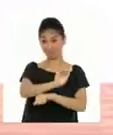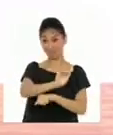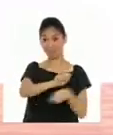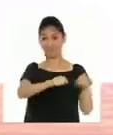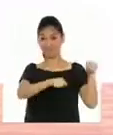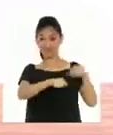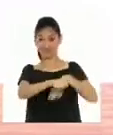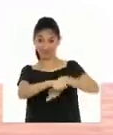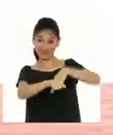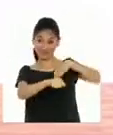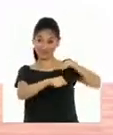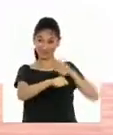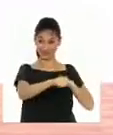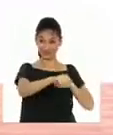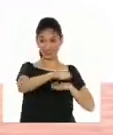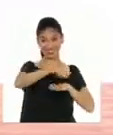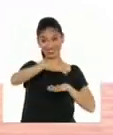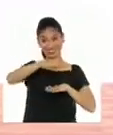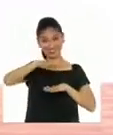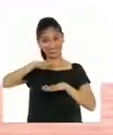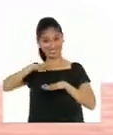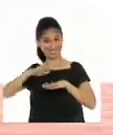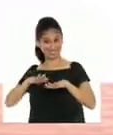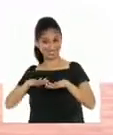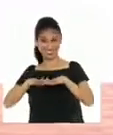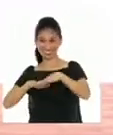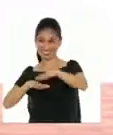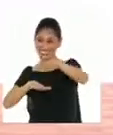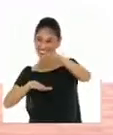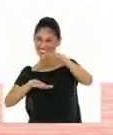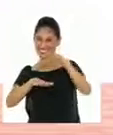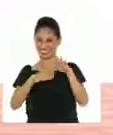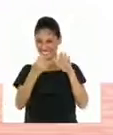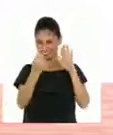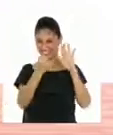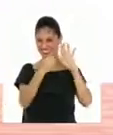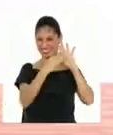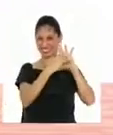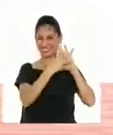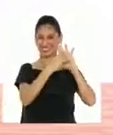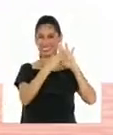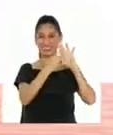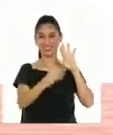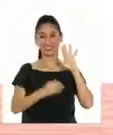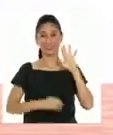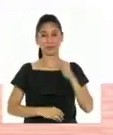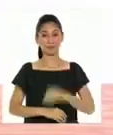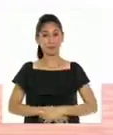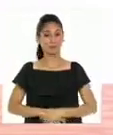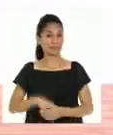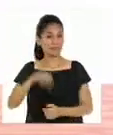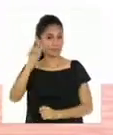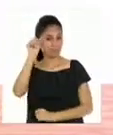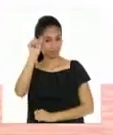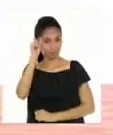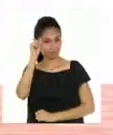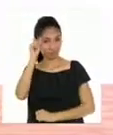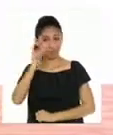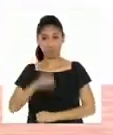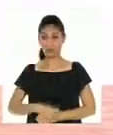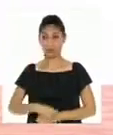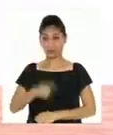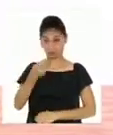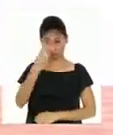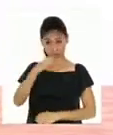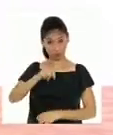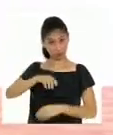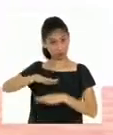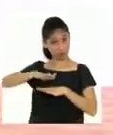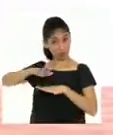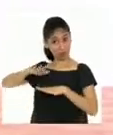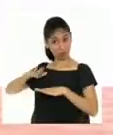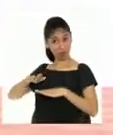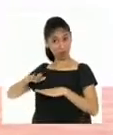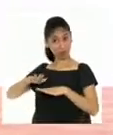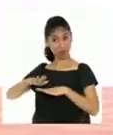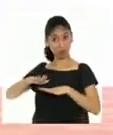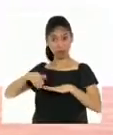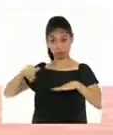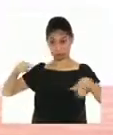2, 3, 4, 5, 6. Recuerden que cuando estoy aquí, la derecha